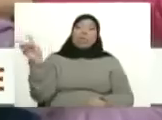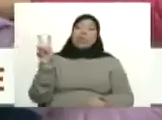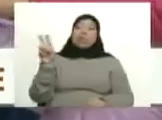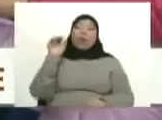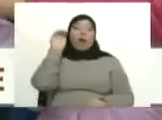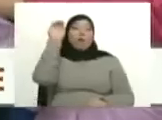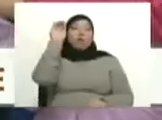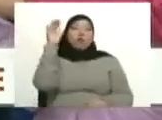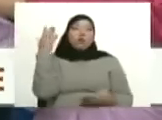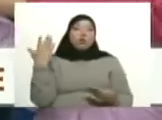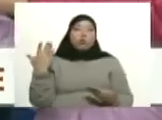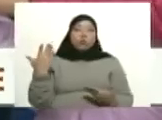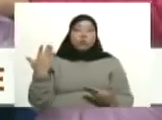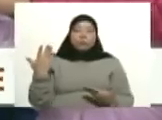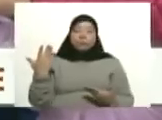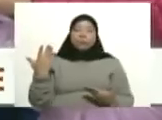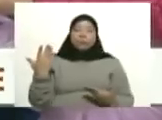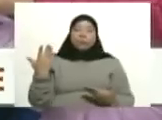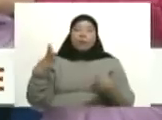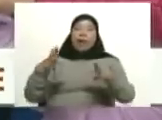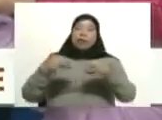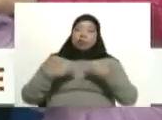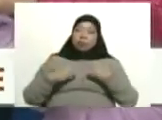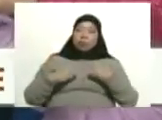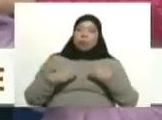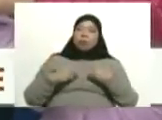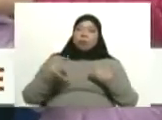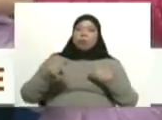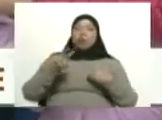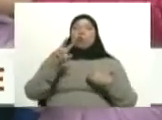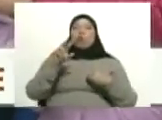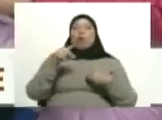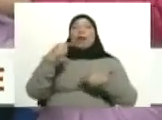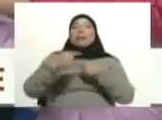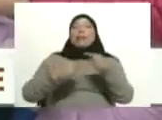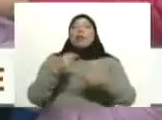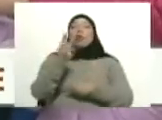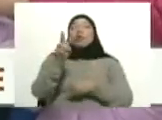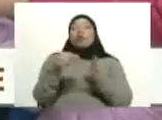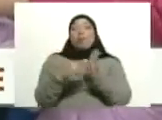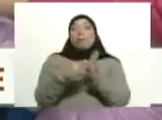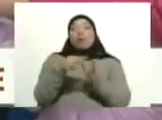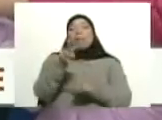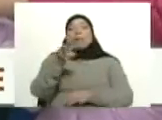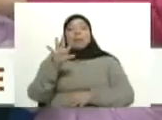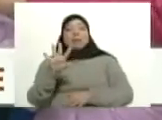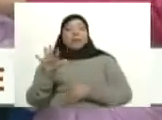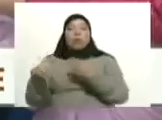República Bolivariana de Venezuela, que asumirá para el periodo